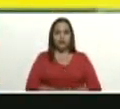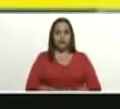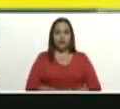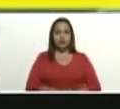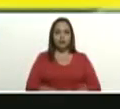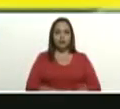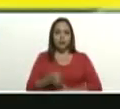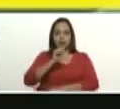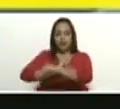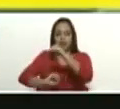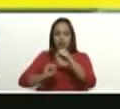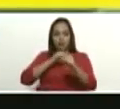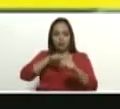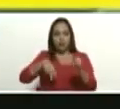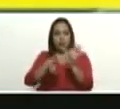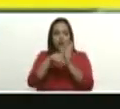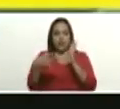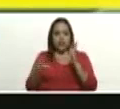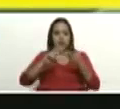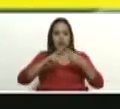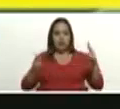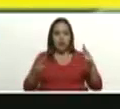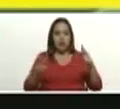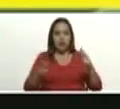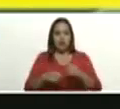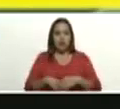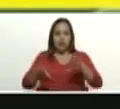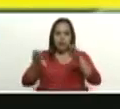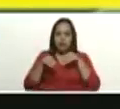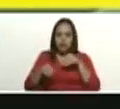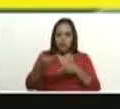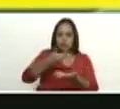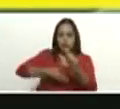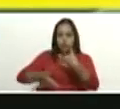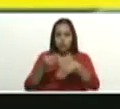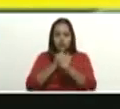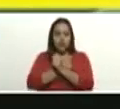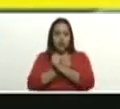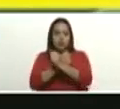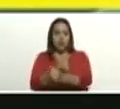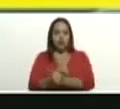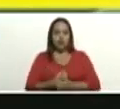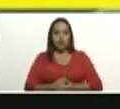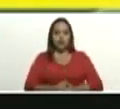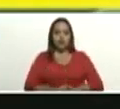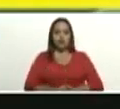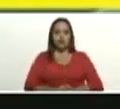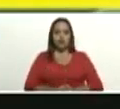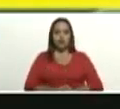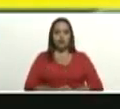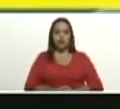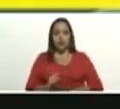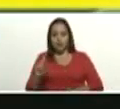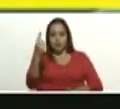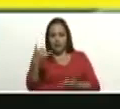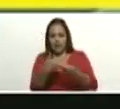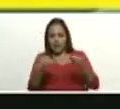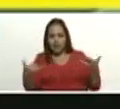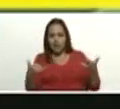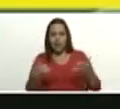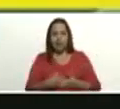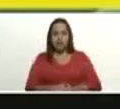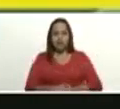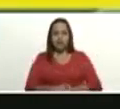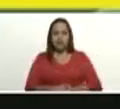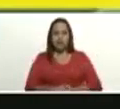de defender nuestro derecho a la paz, a la tolerancia, a la convivencia, al amor. Una primera línea, vacunar a nuestro